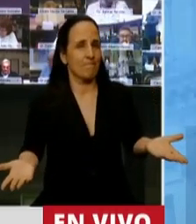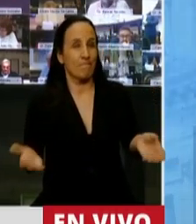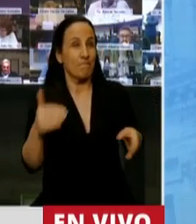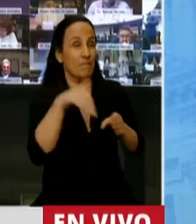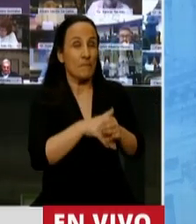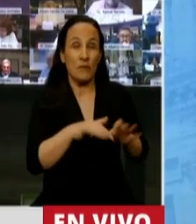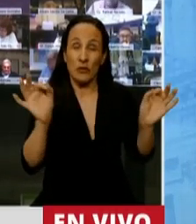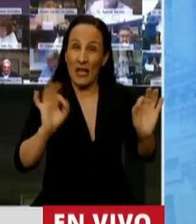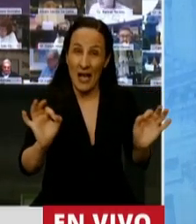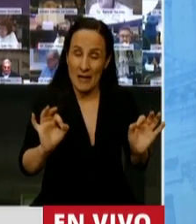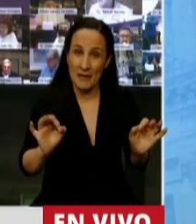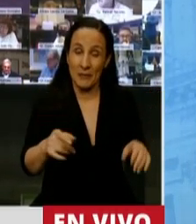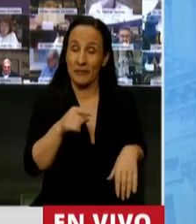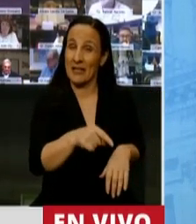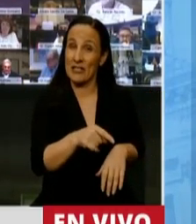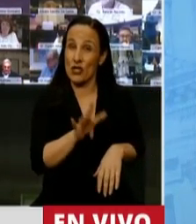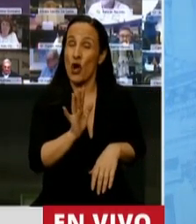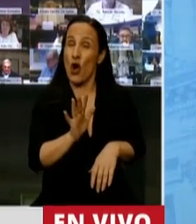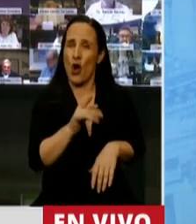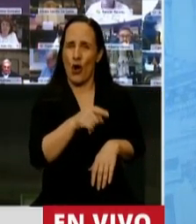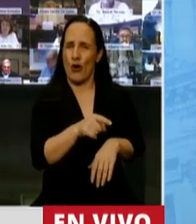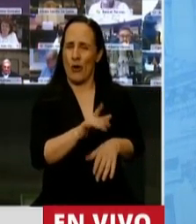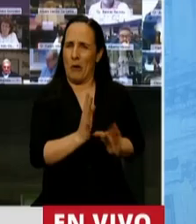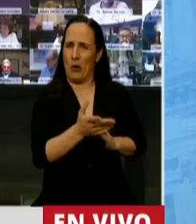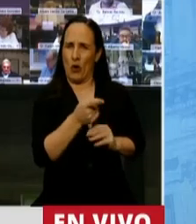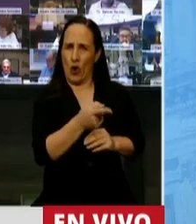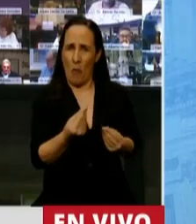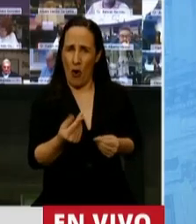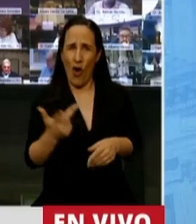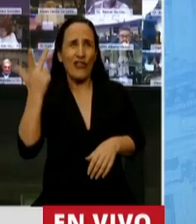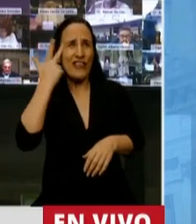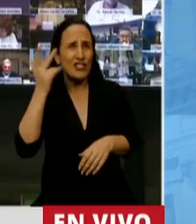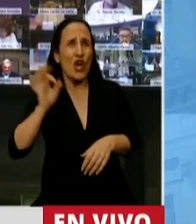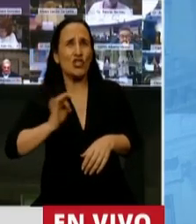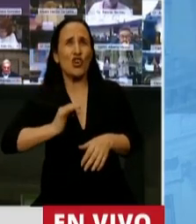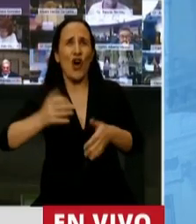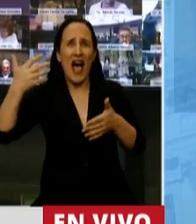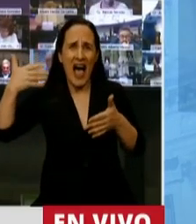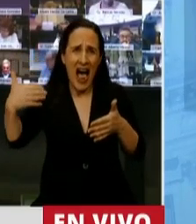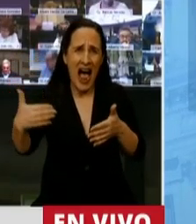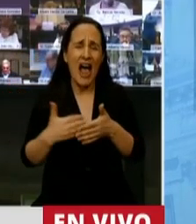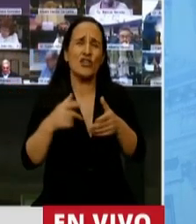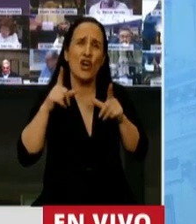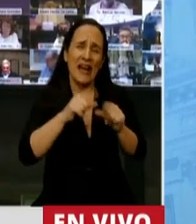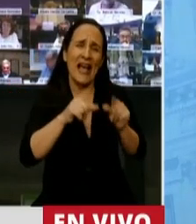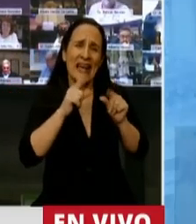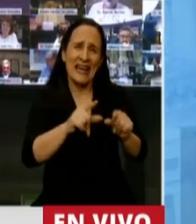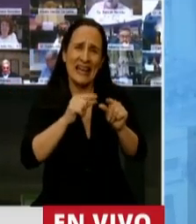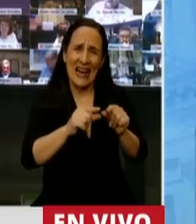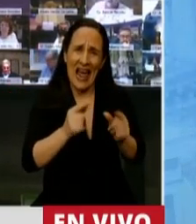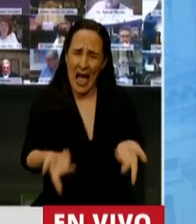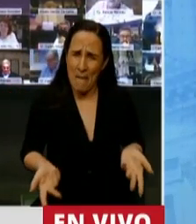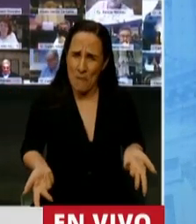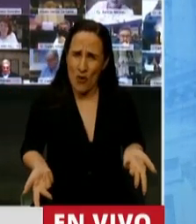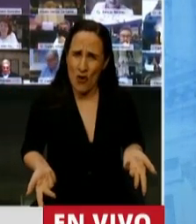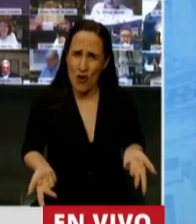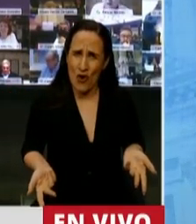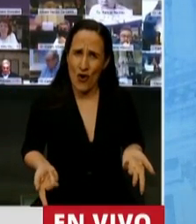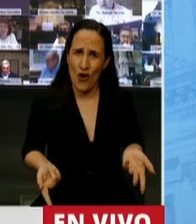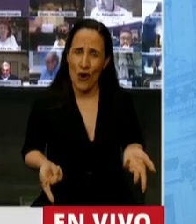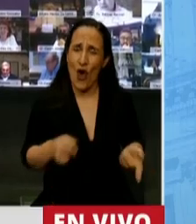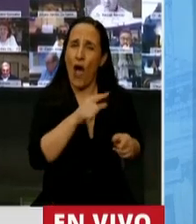abstienen es ir en contra de un reclamo de 18 años del sector tabacalero. Y que no se dejen de llevar de la